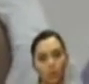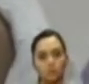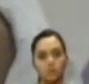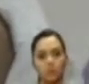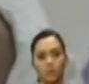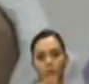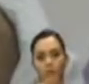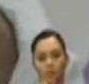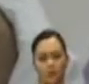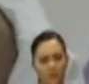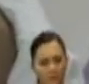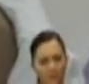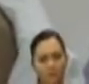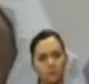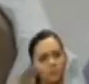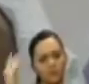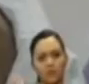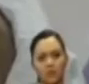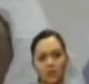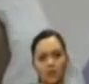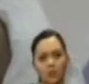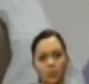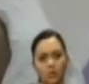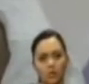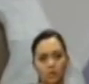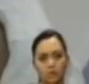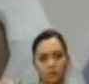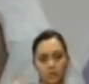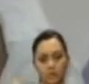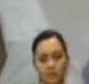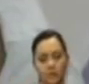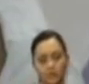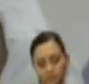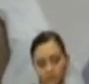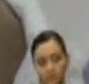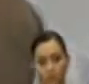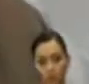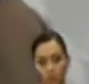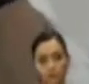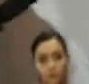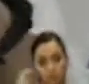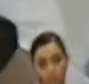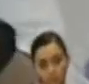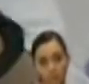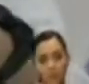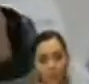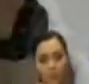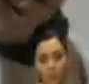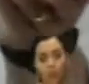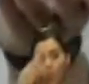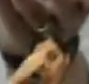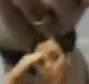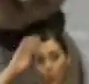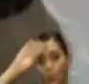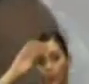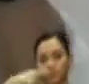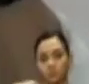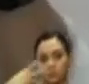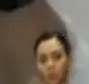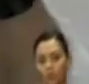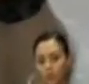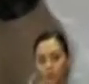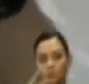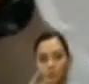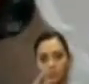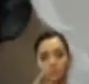Nosotros invertimos gran cantidad de dinero en deporte, probablemente mucho más que Cuba. Y Cuba quedó en cuarto lugar, solo